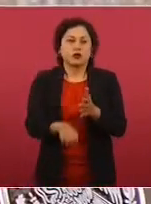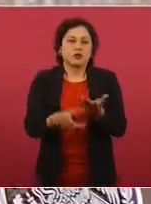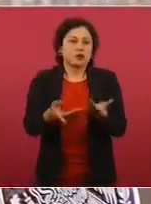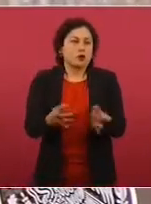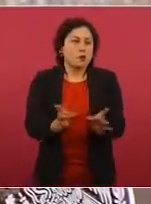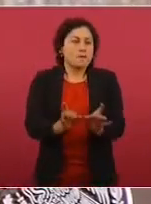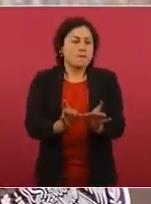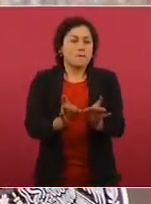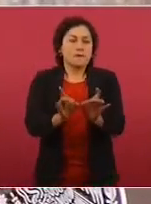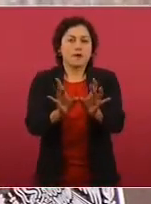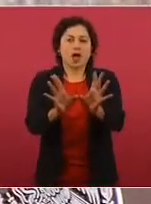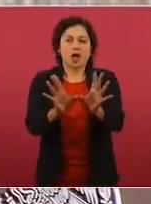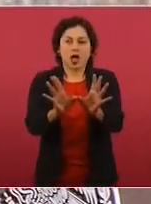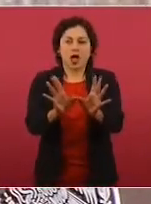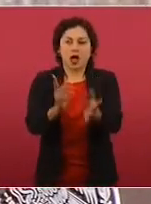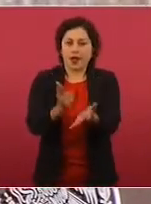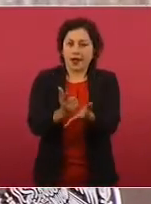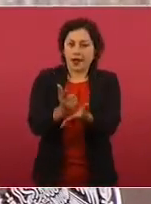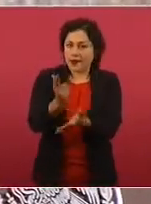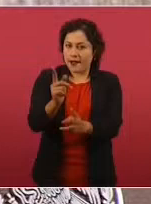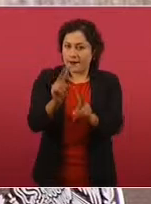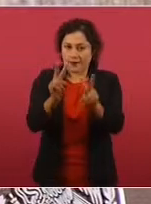asunto muy grave,